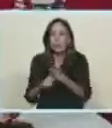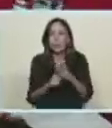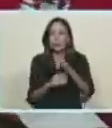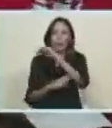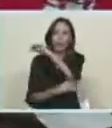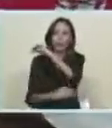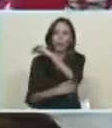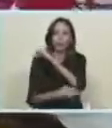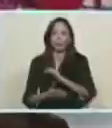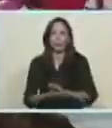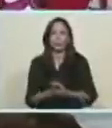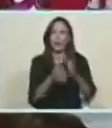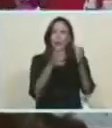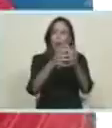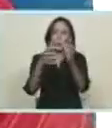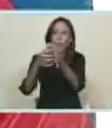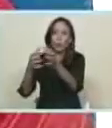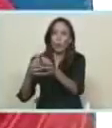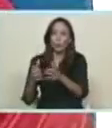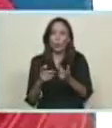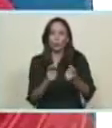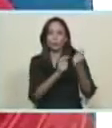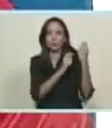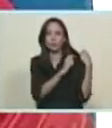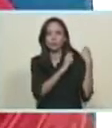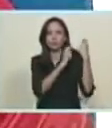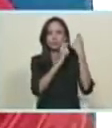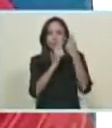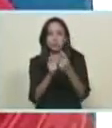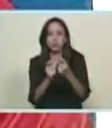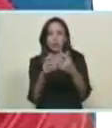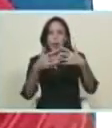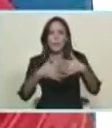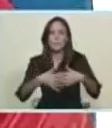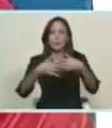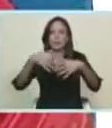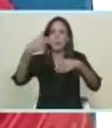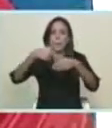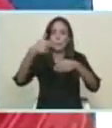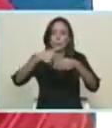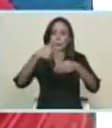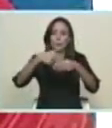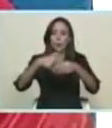en sectores a quien se le entregó el poder petrolero de la nación.